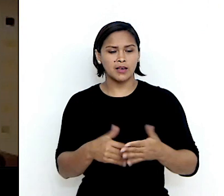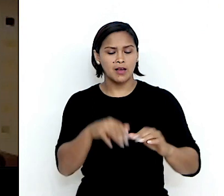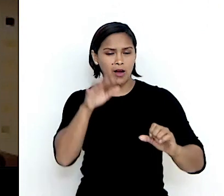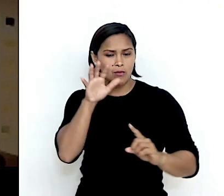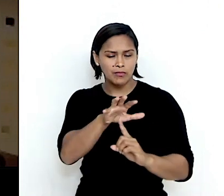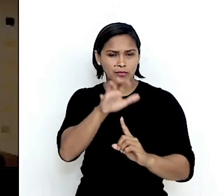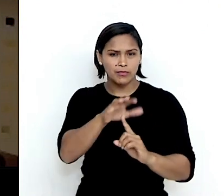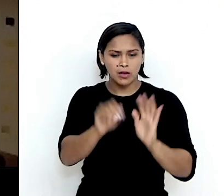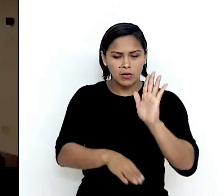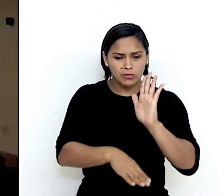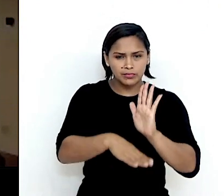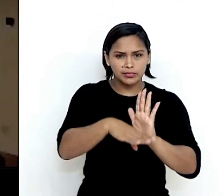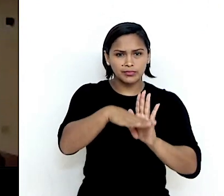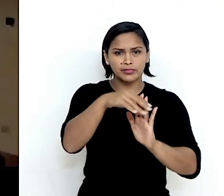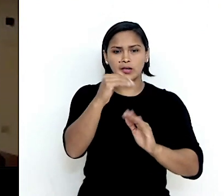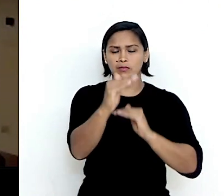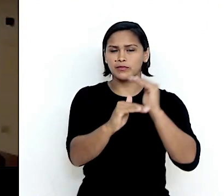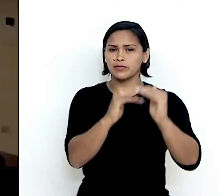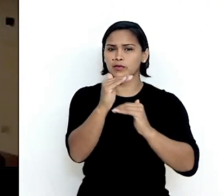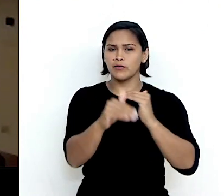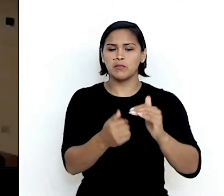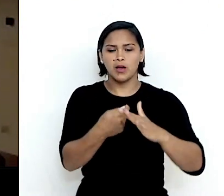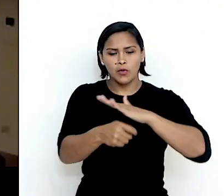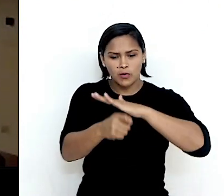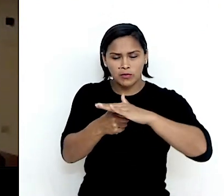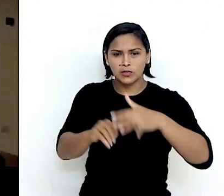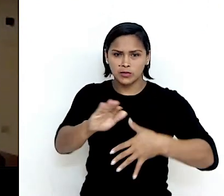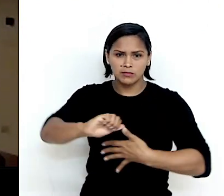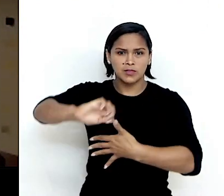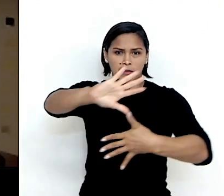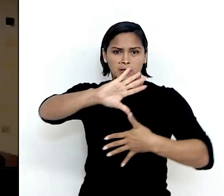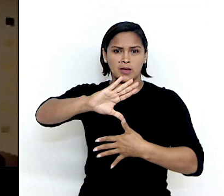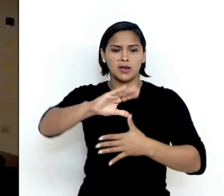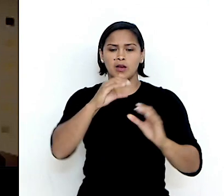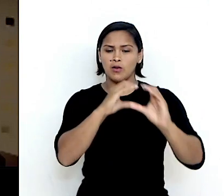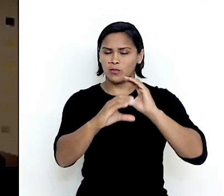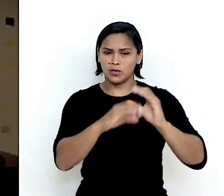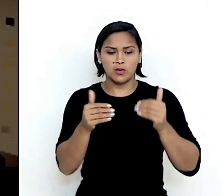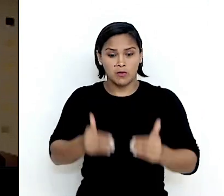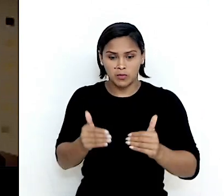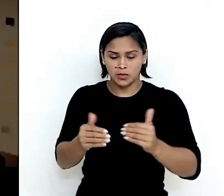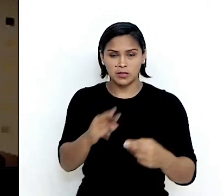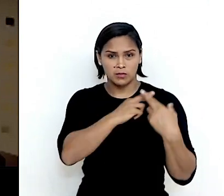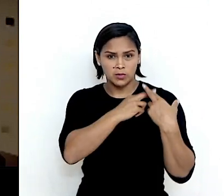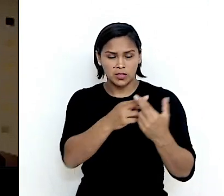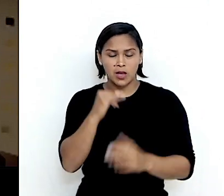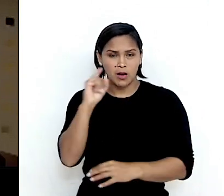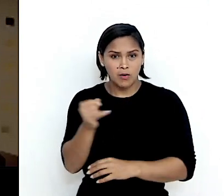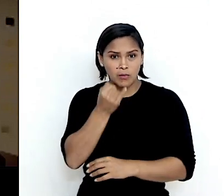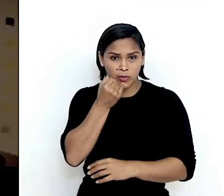América Latina. El sector de tecnologías de información y comunicaciones representa una gran oportunidad de apuntar